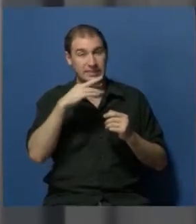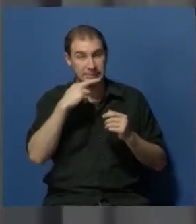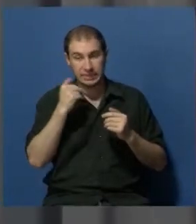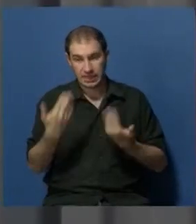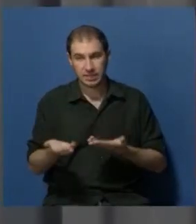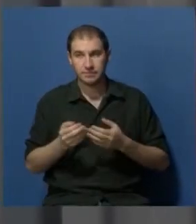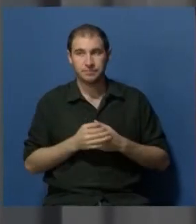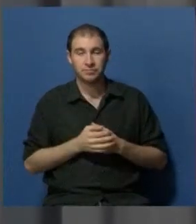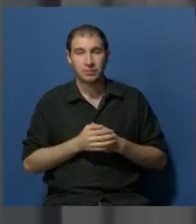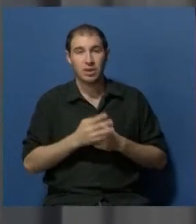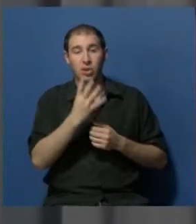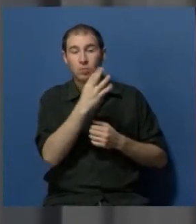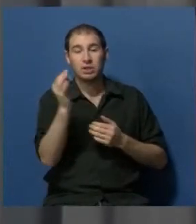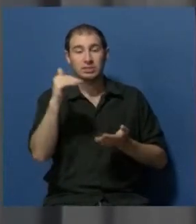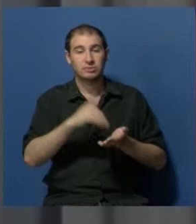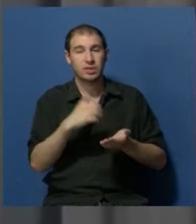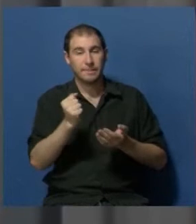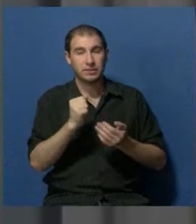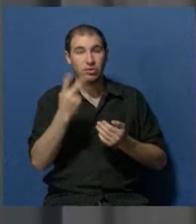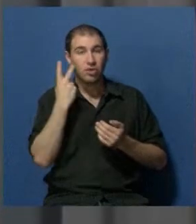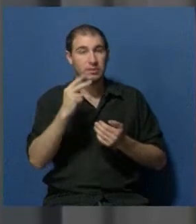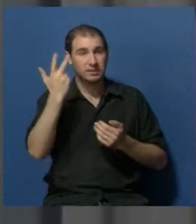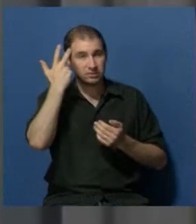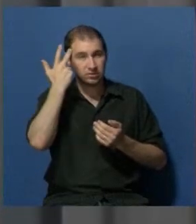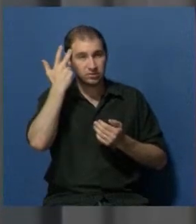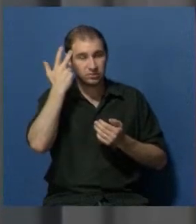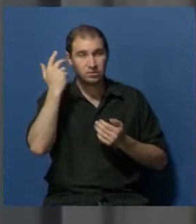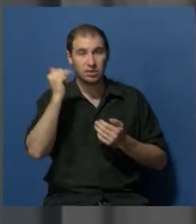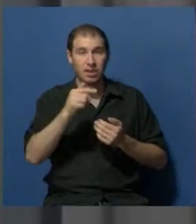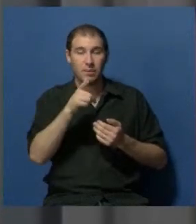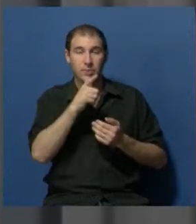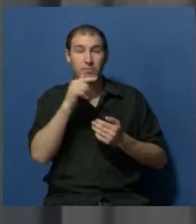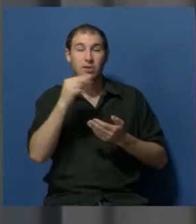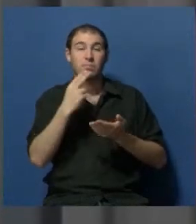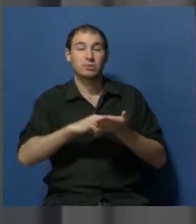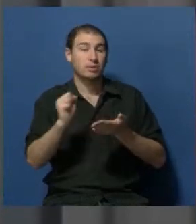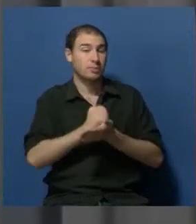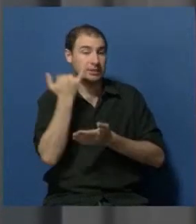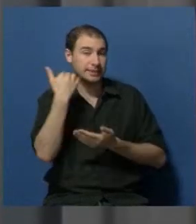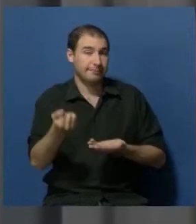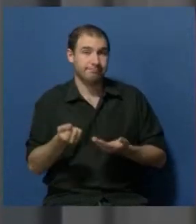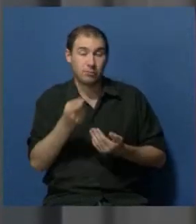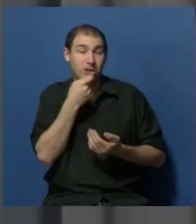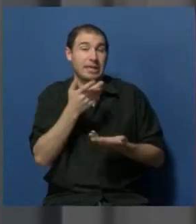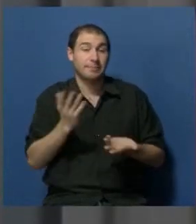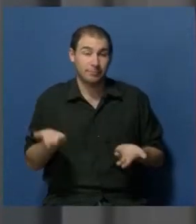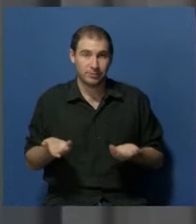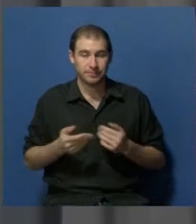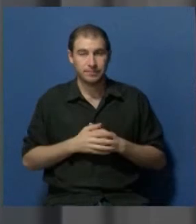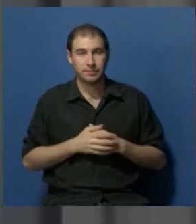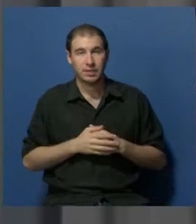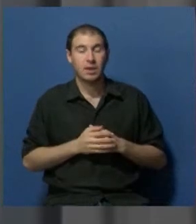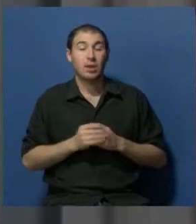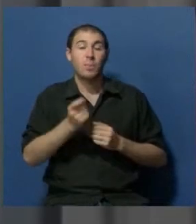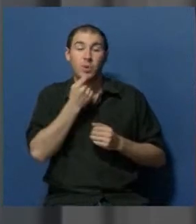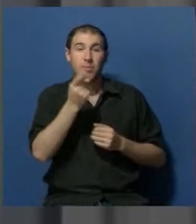2017 y 40 millones de pesos para el 2018, claro, ya considerando que no va a estar ese impuesto. Claro. Entonces, en el